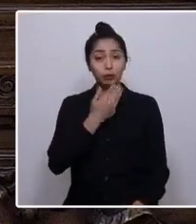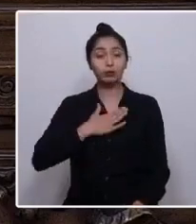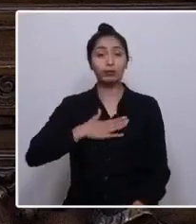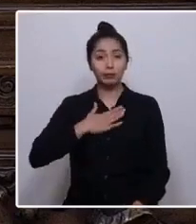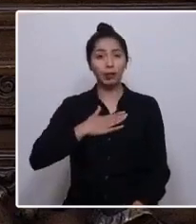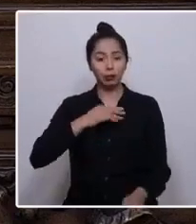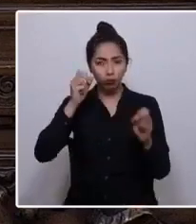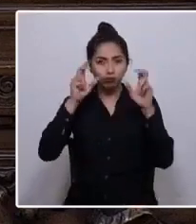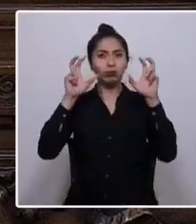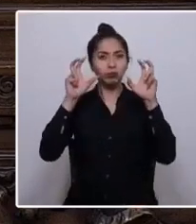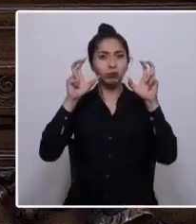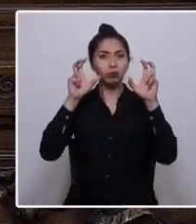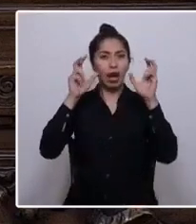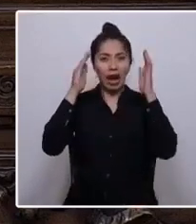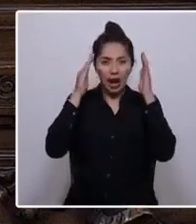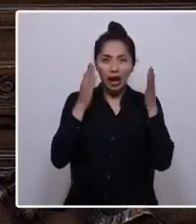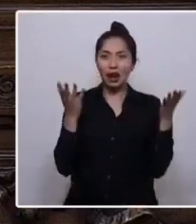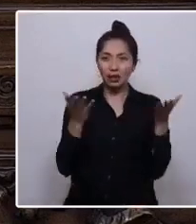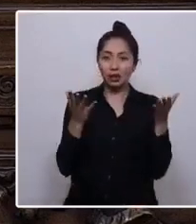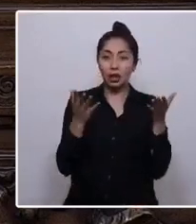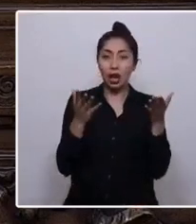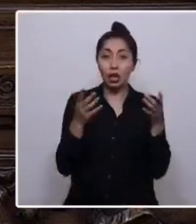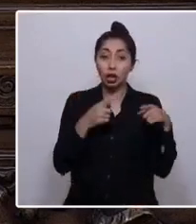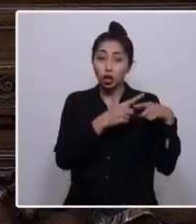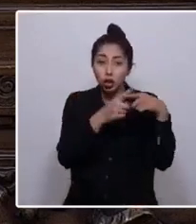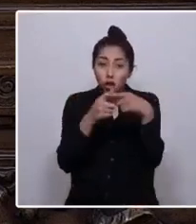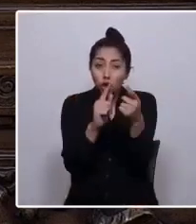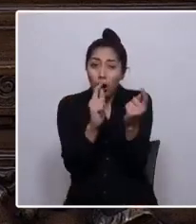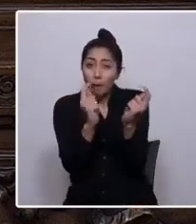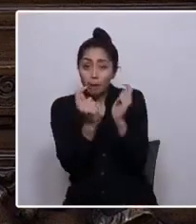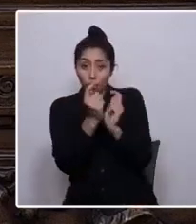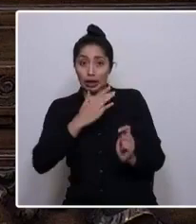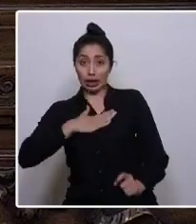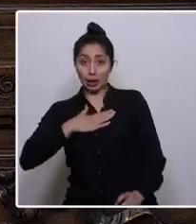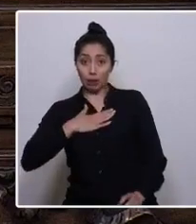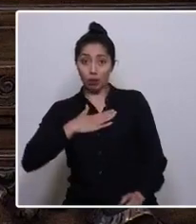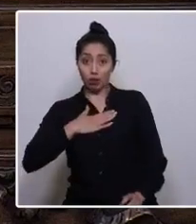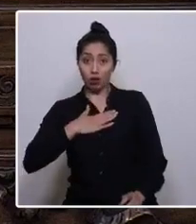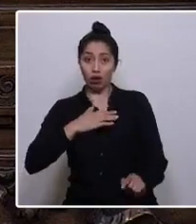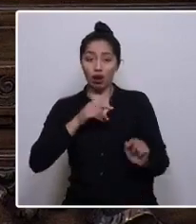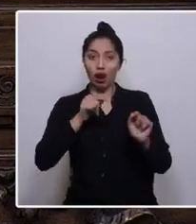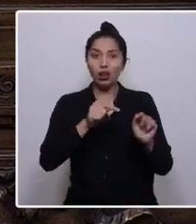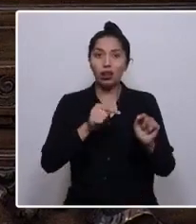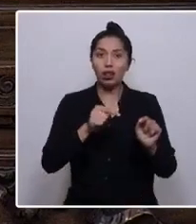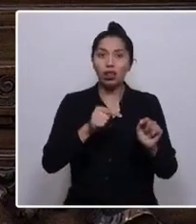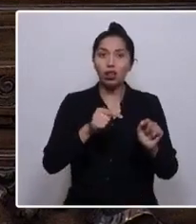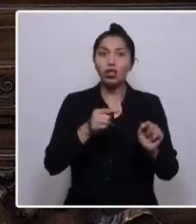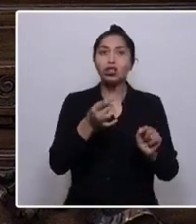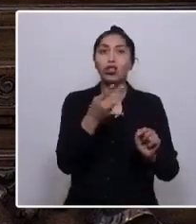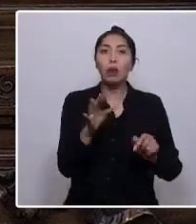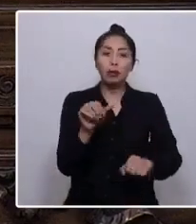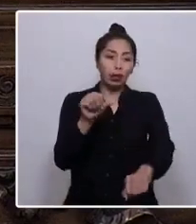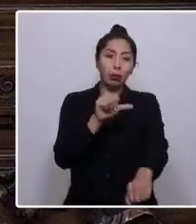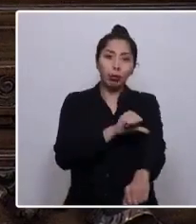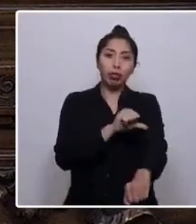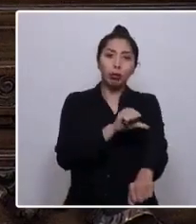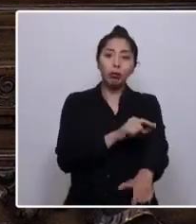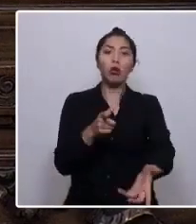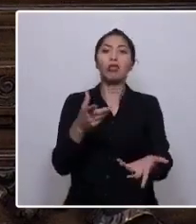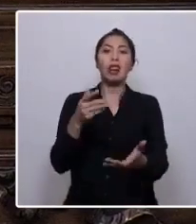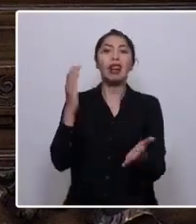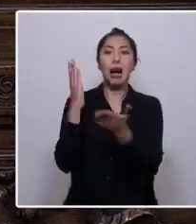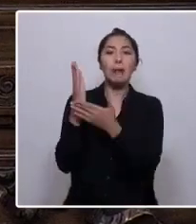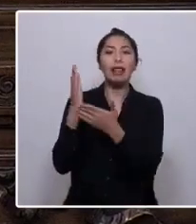alerta el cambio social que anhelamos no se va a realizar en la sociedad capitalista el capitalismo